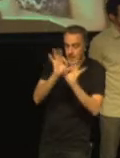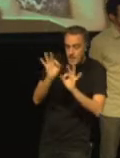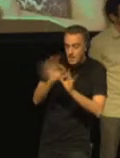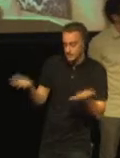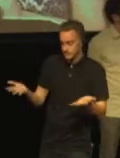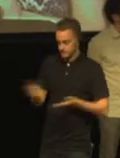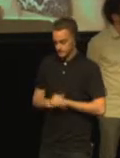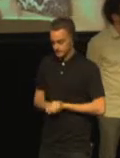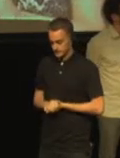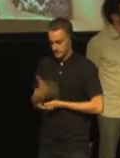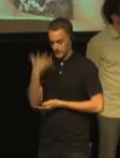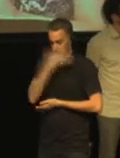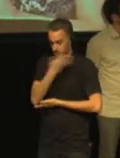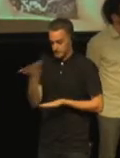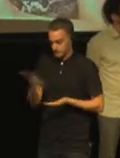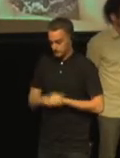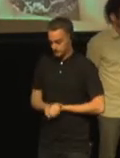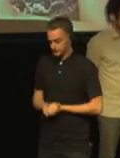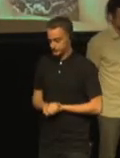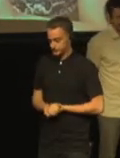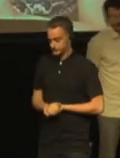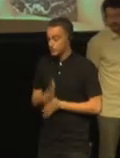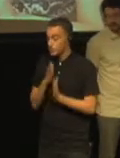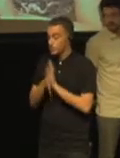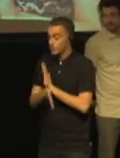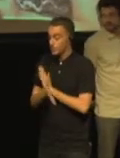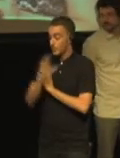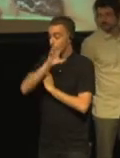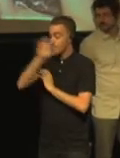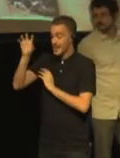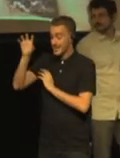Y debido a que muy pocos países